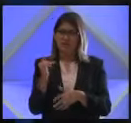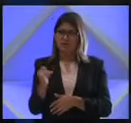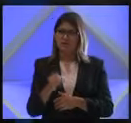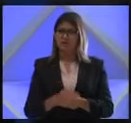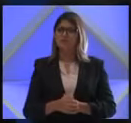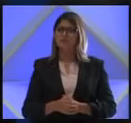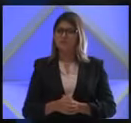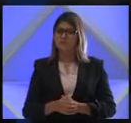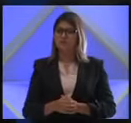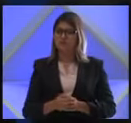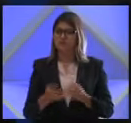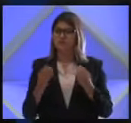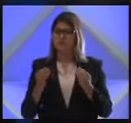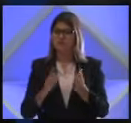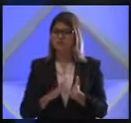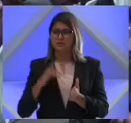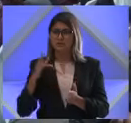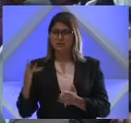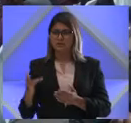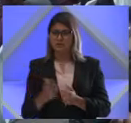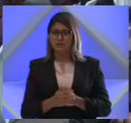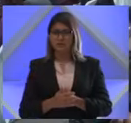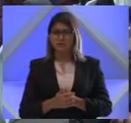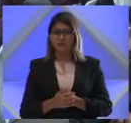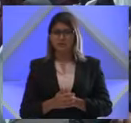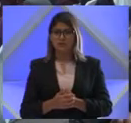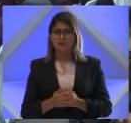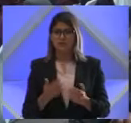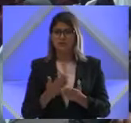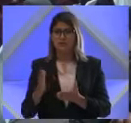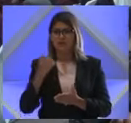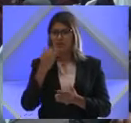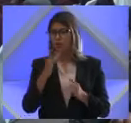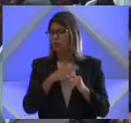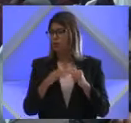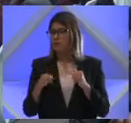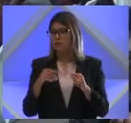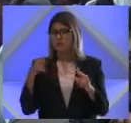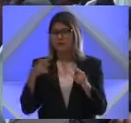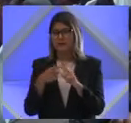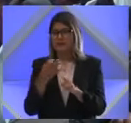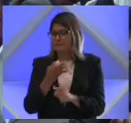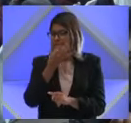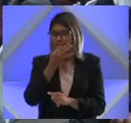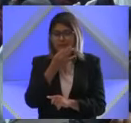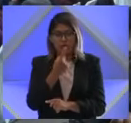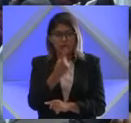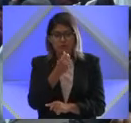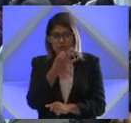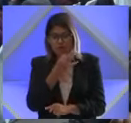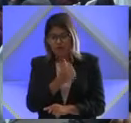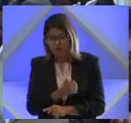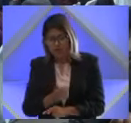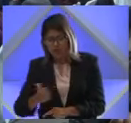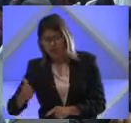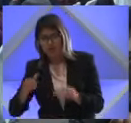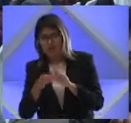muy bien pues muchas gracias les pediría una frase de menos de un minuto para concluir doctor